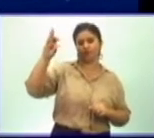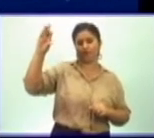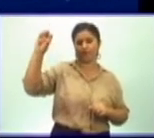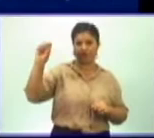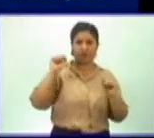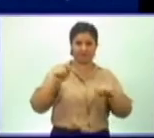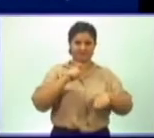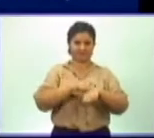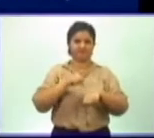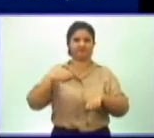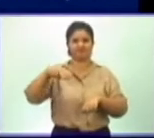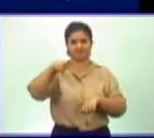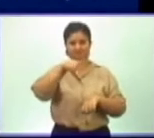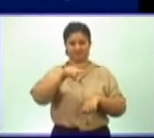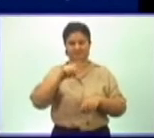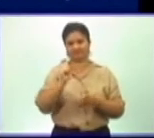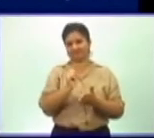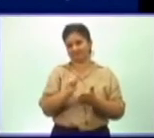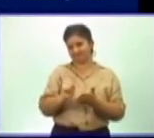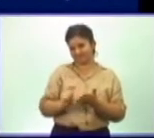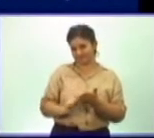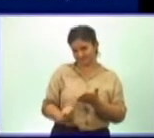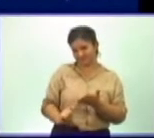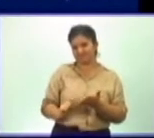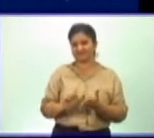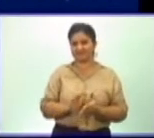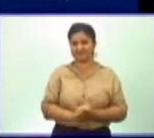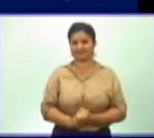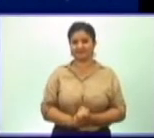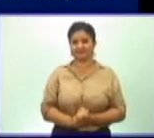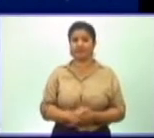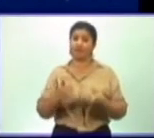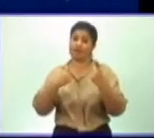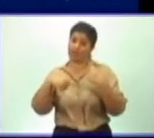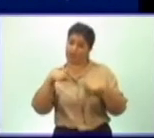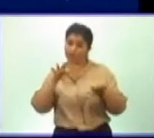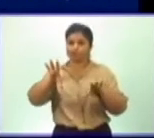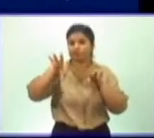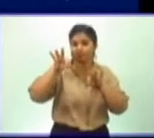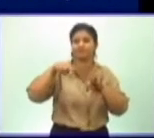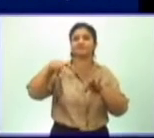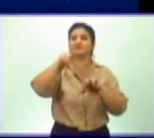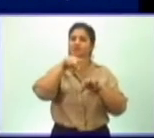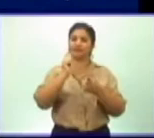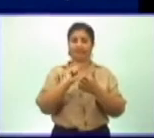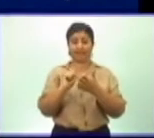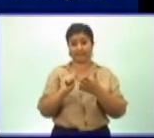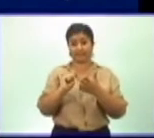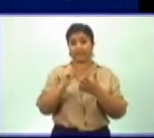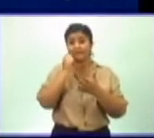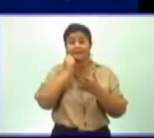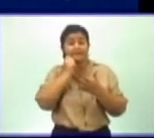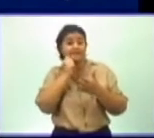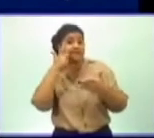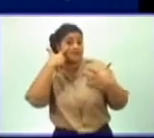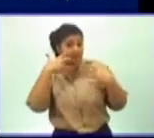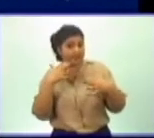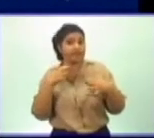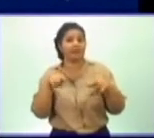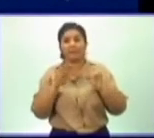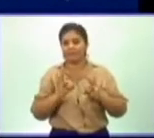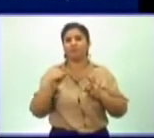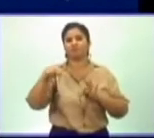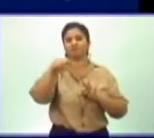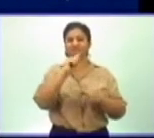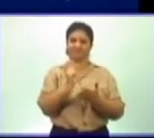doy unos segundos solamente para que tomen algunos elementos más importantes y después